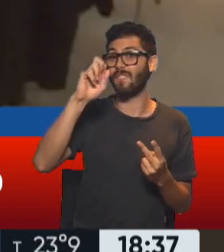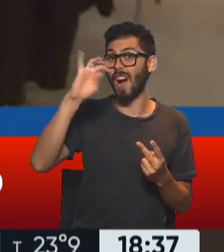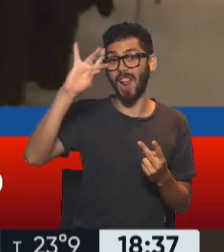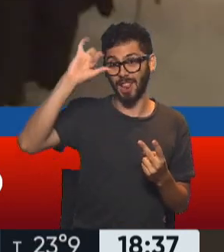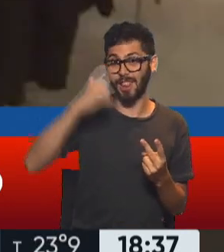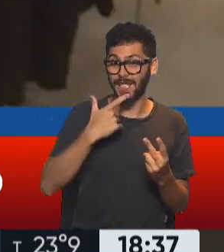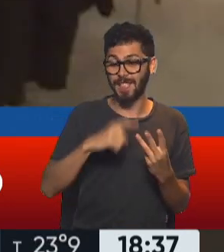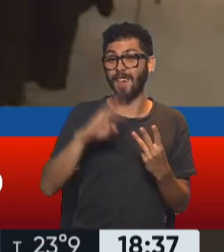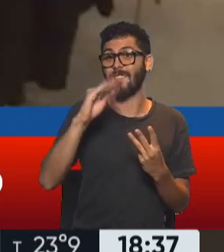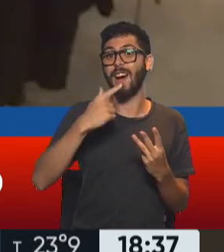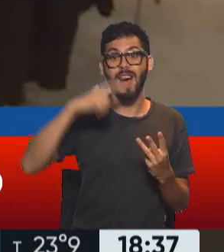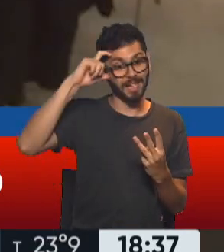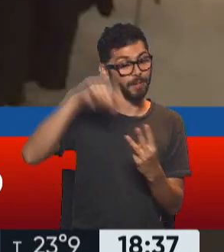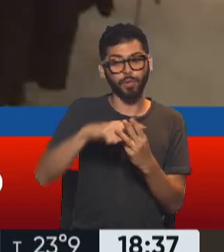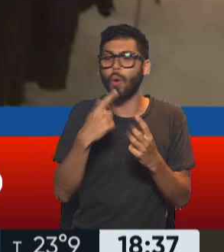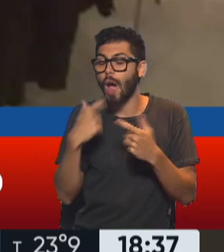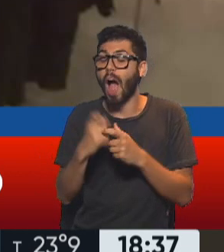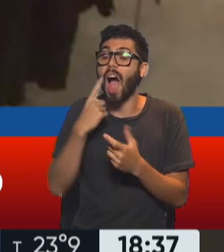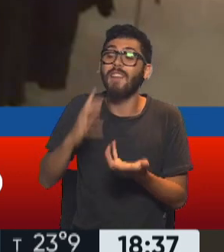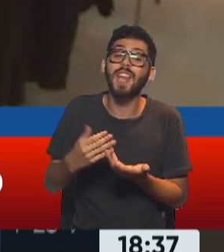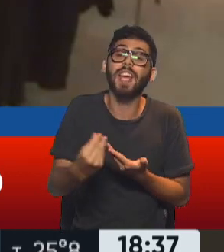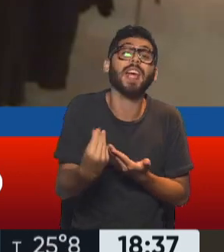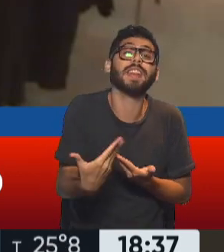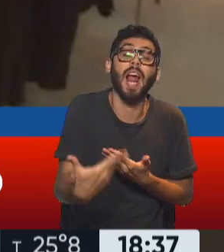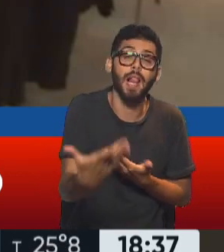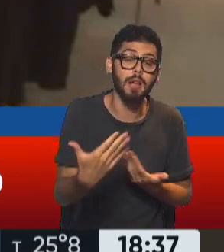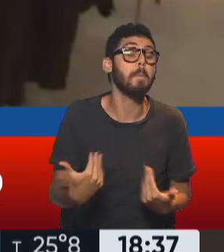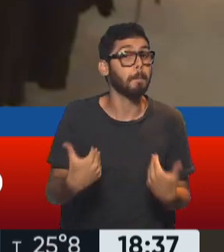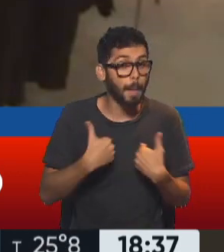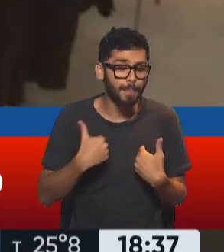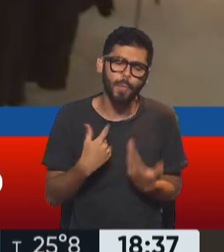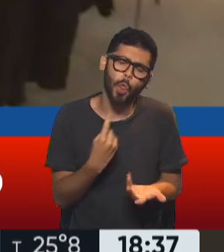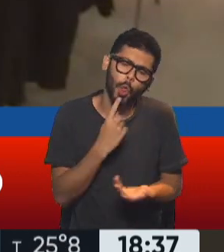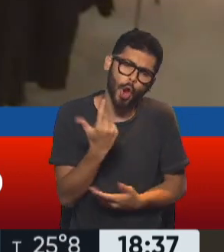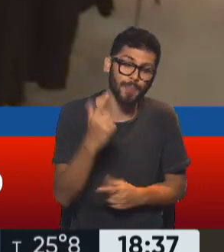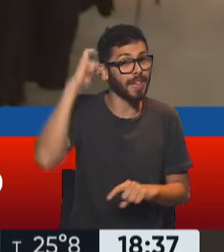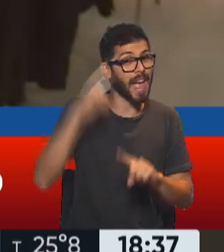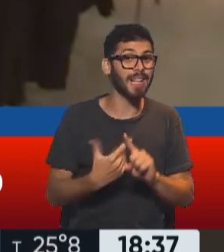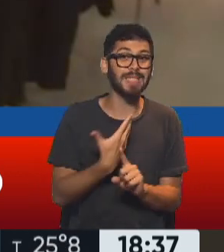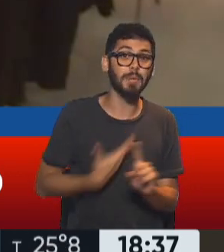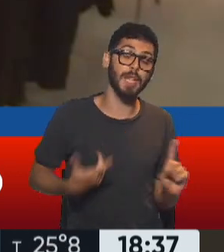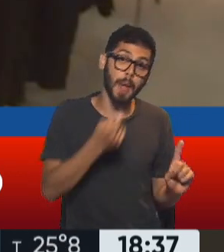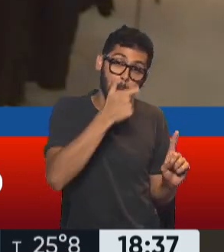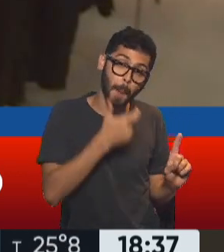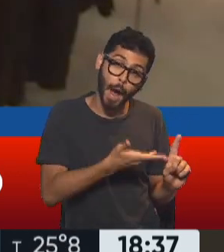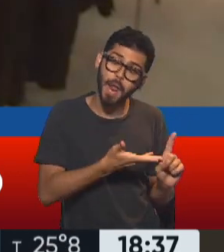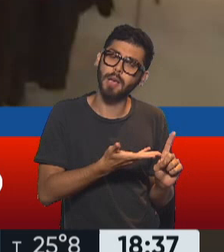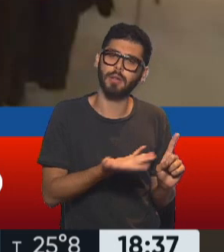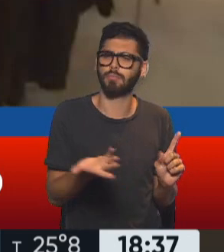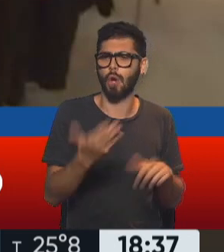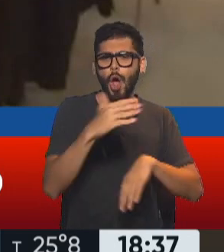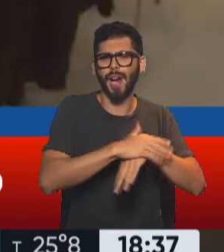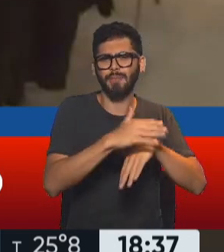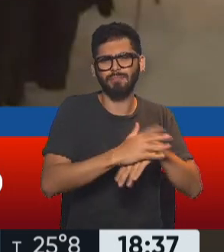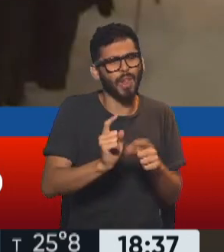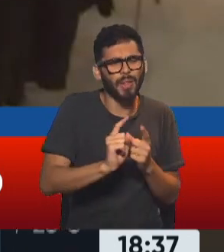los próximos pasos a seguir. Mi hipótesis es que no hay duda que el presidente Macri o el expresidente Macri tenían una responsabilidad directa